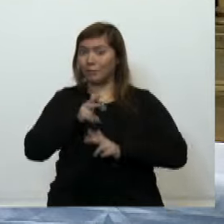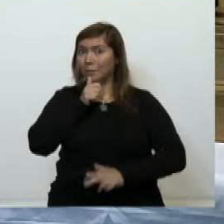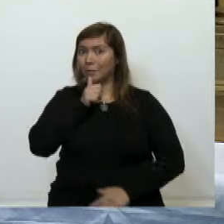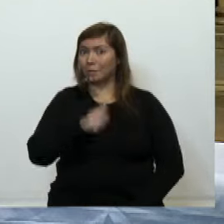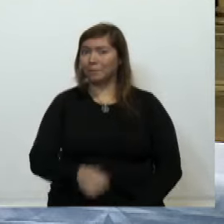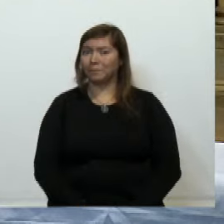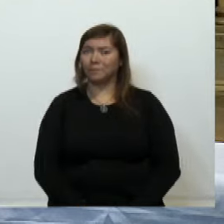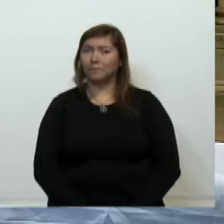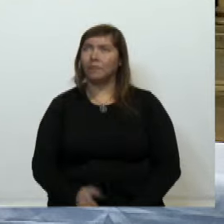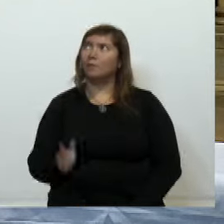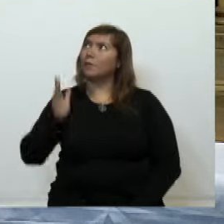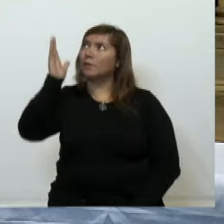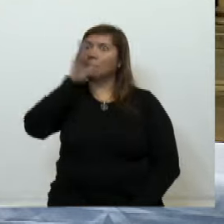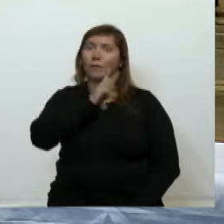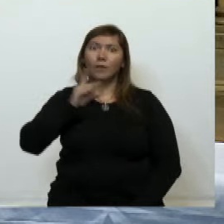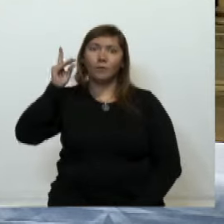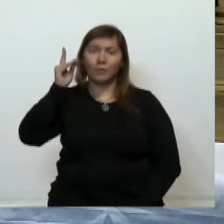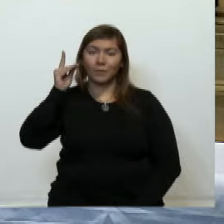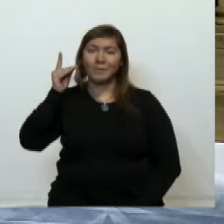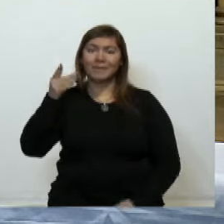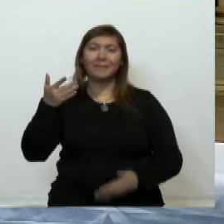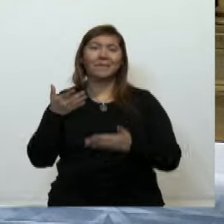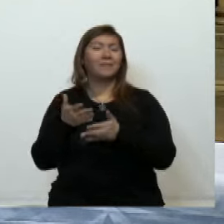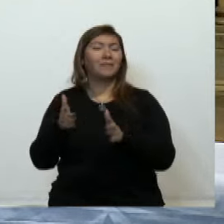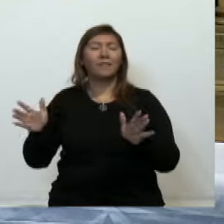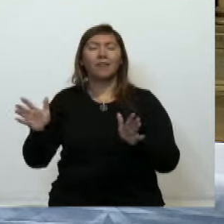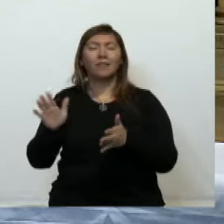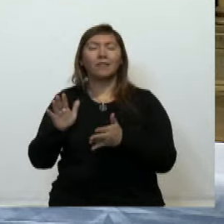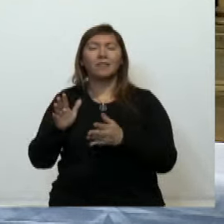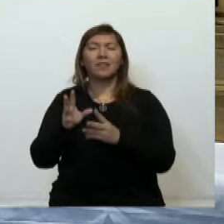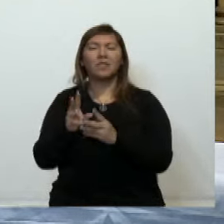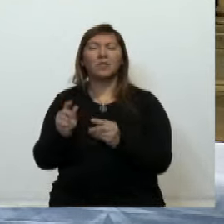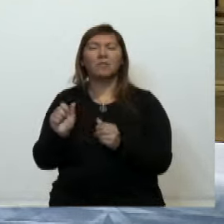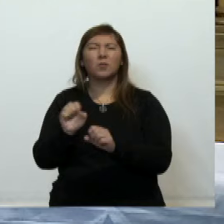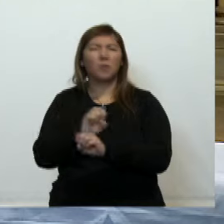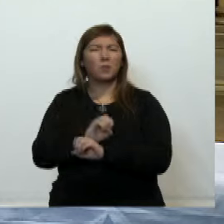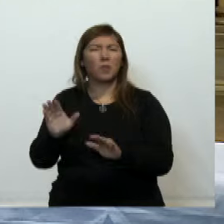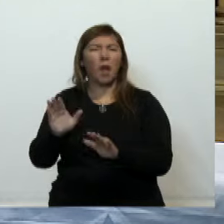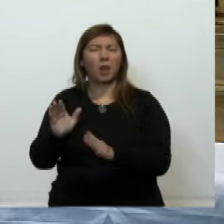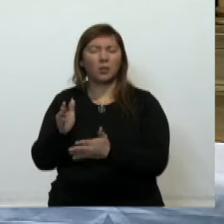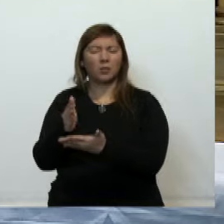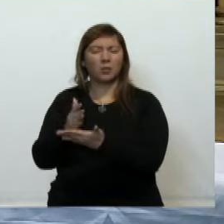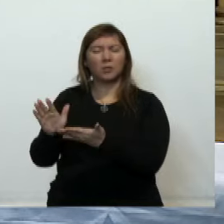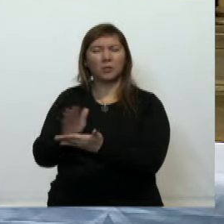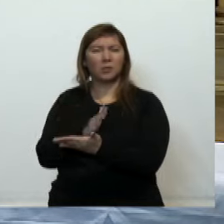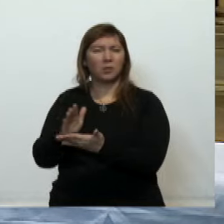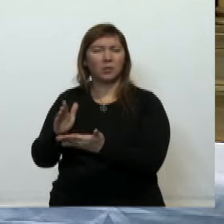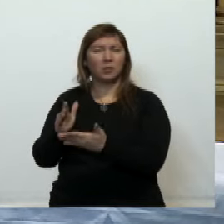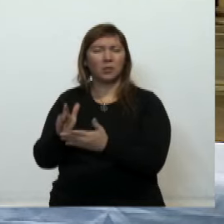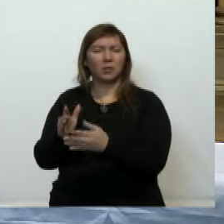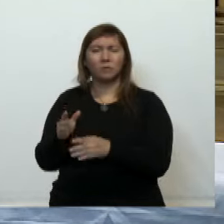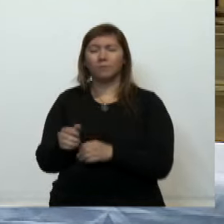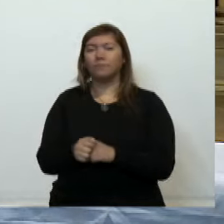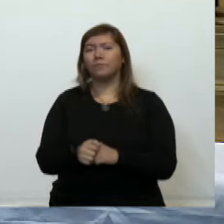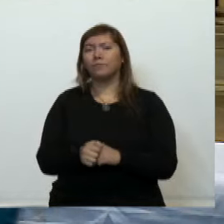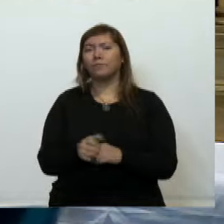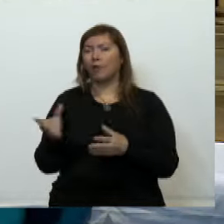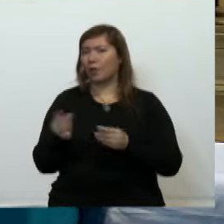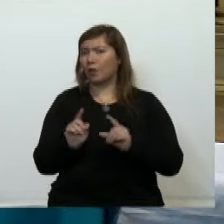Pidiéndole a Dios que nos libere de esos espíritus impuros que nos dividen, que no nos dejan ser hermanos, le decimos